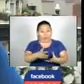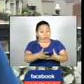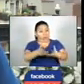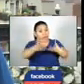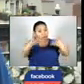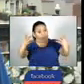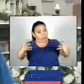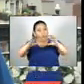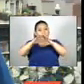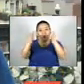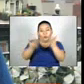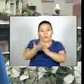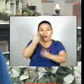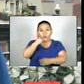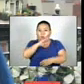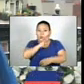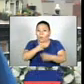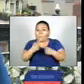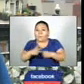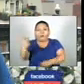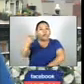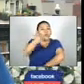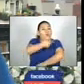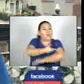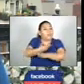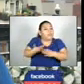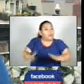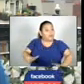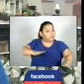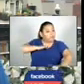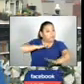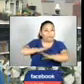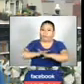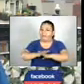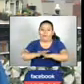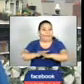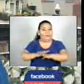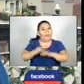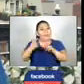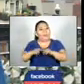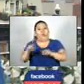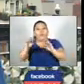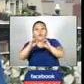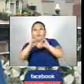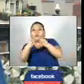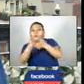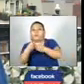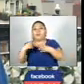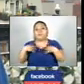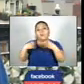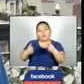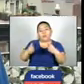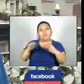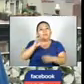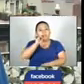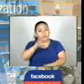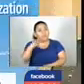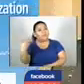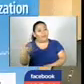mundo y aunque la inmunización no brinda protección infalible contra el virus, la OMS insiste en la importancia de